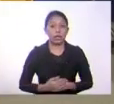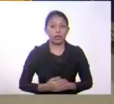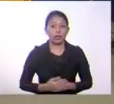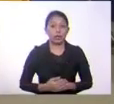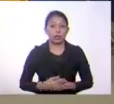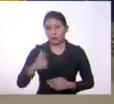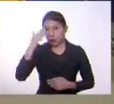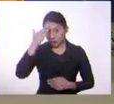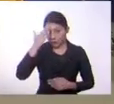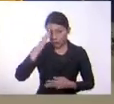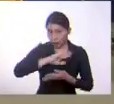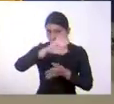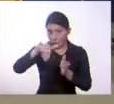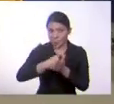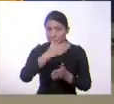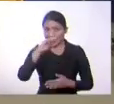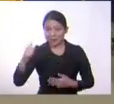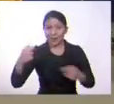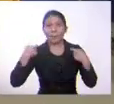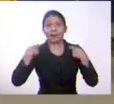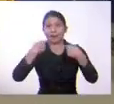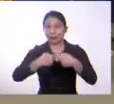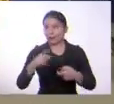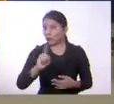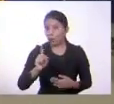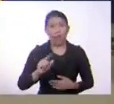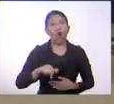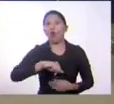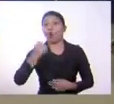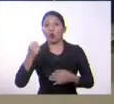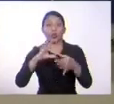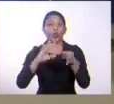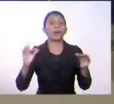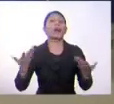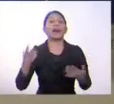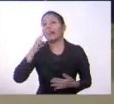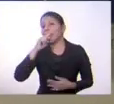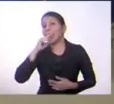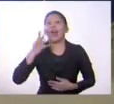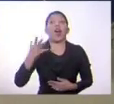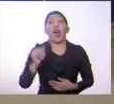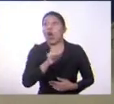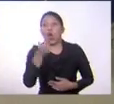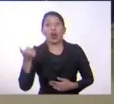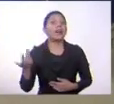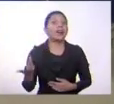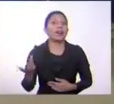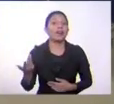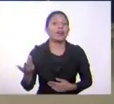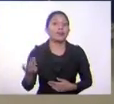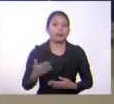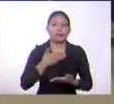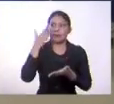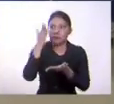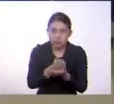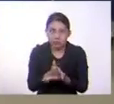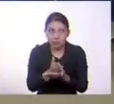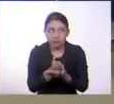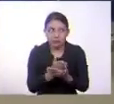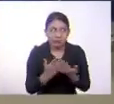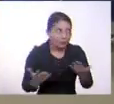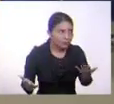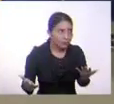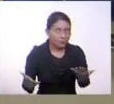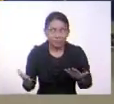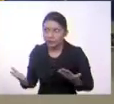todos los países hablan nuestro idioma. Así es. Las personas cuando llegan a los países de destino, posiblemente la primera barrera